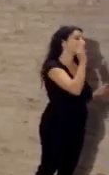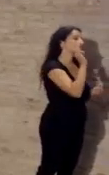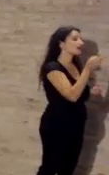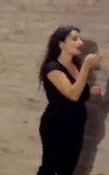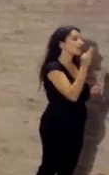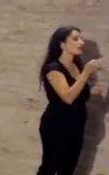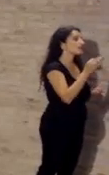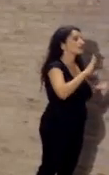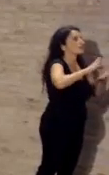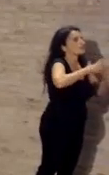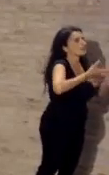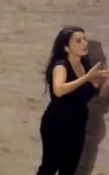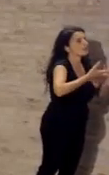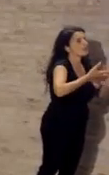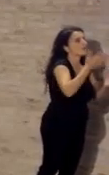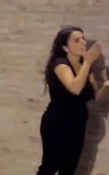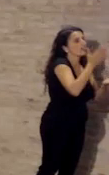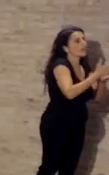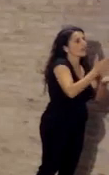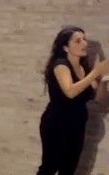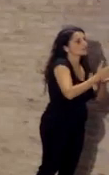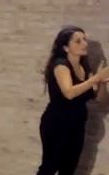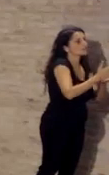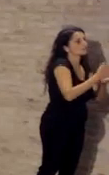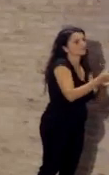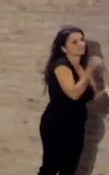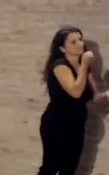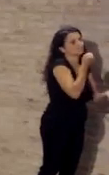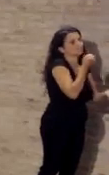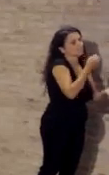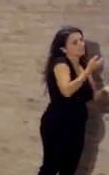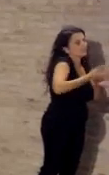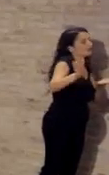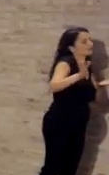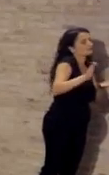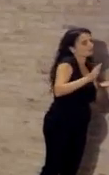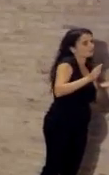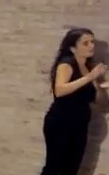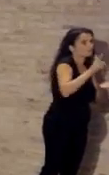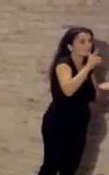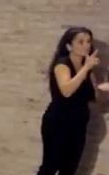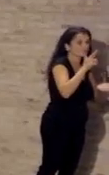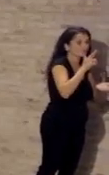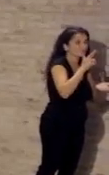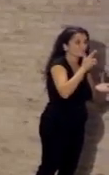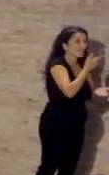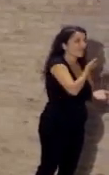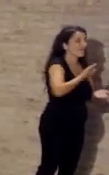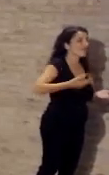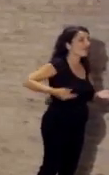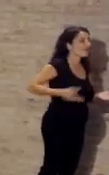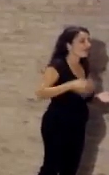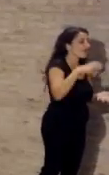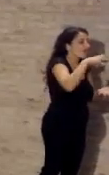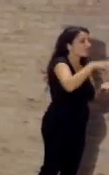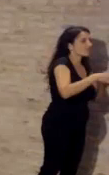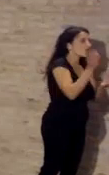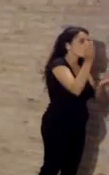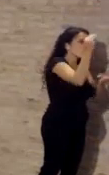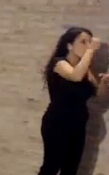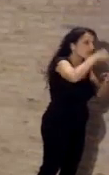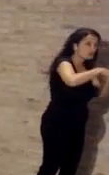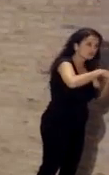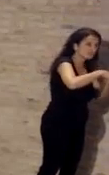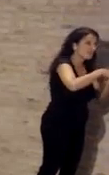que que se habla mucho de recortes de derechos de que no se pensando en un estado inclusivo